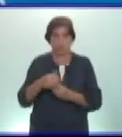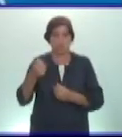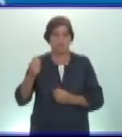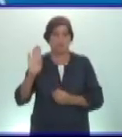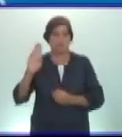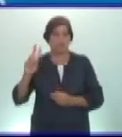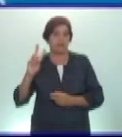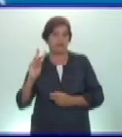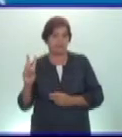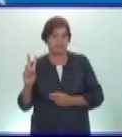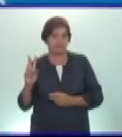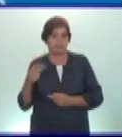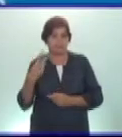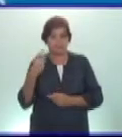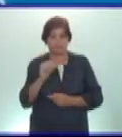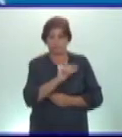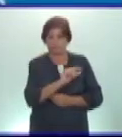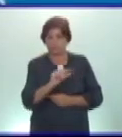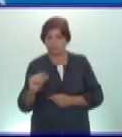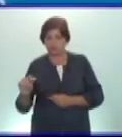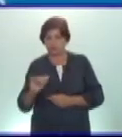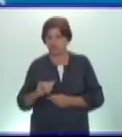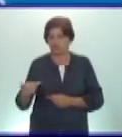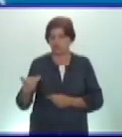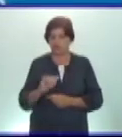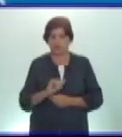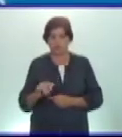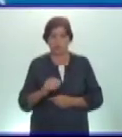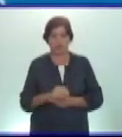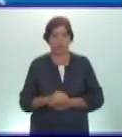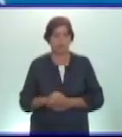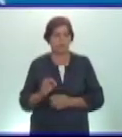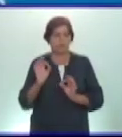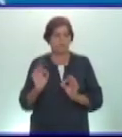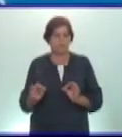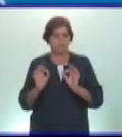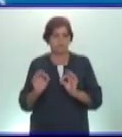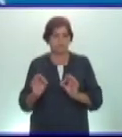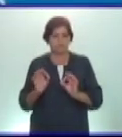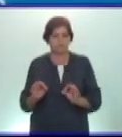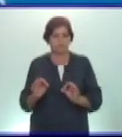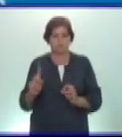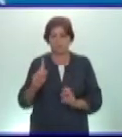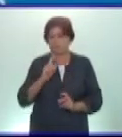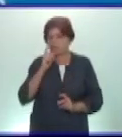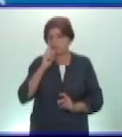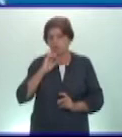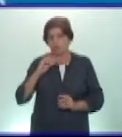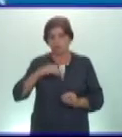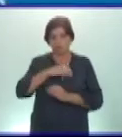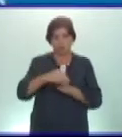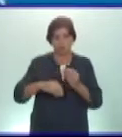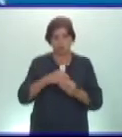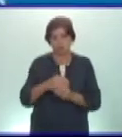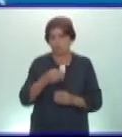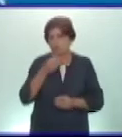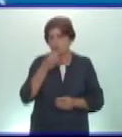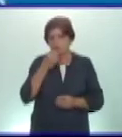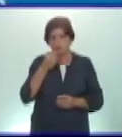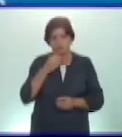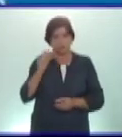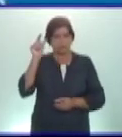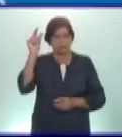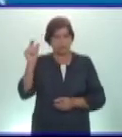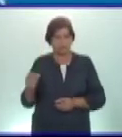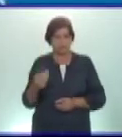Lo mismo ocurre en la segunda oración. Fíjense que el adverbio permanece invariable independientemente del género, del número, de la